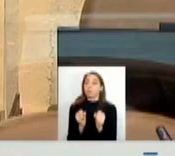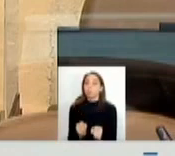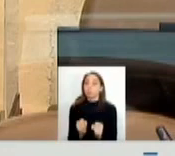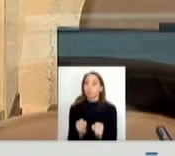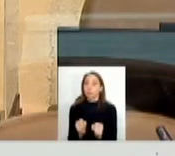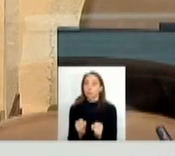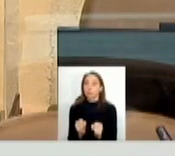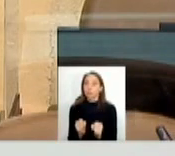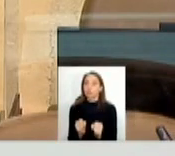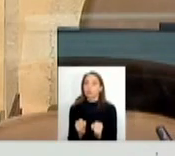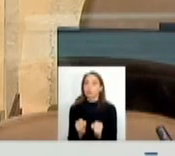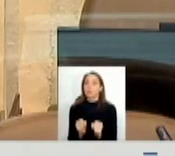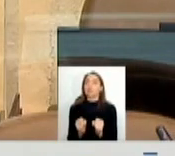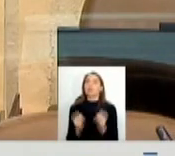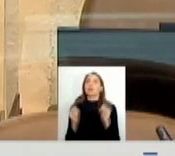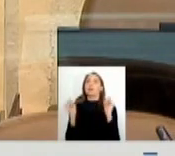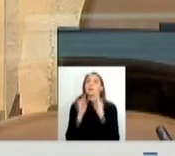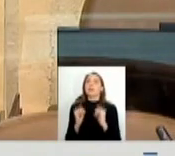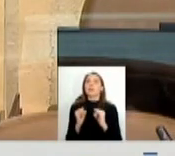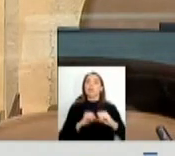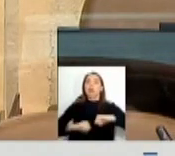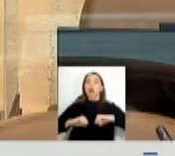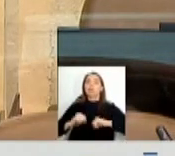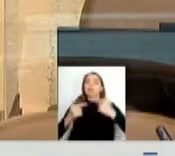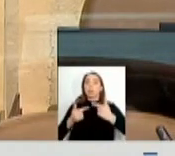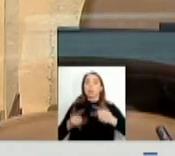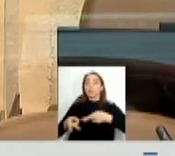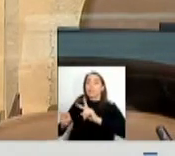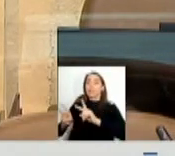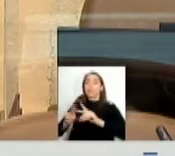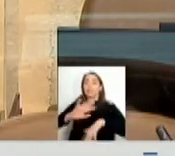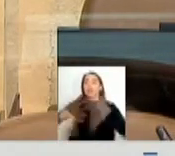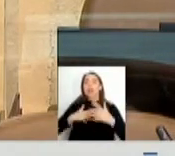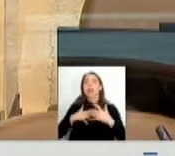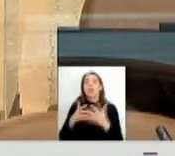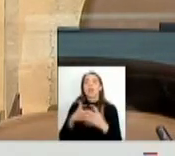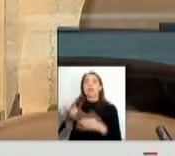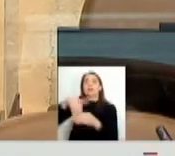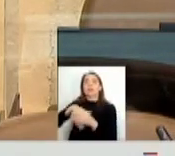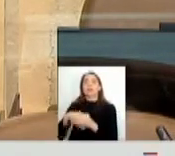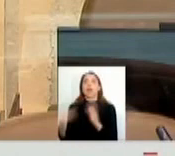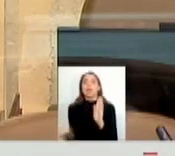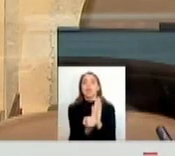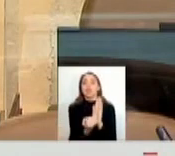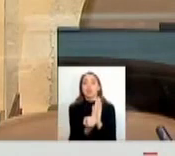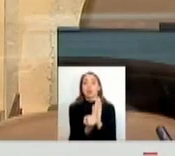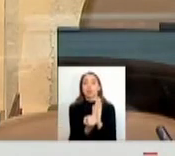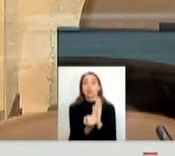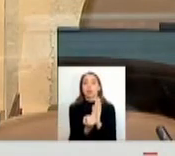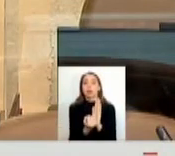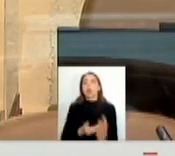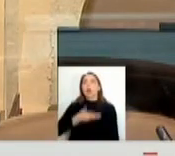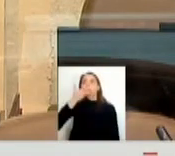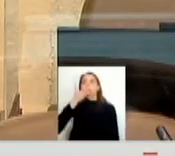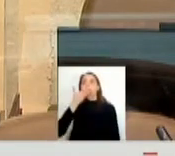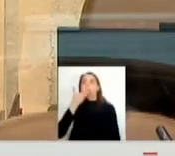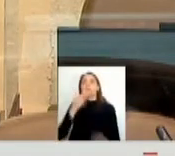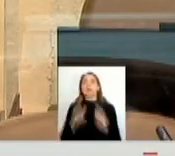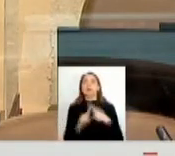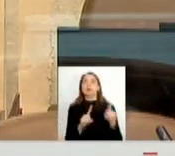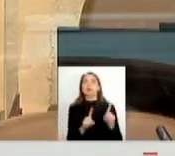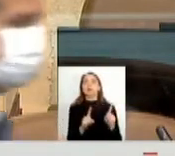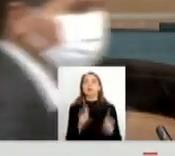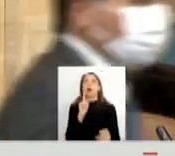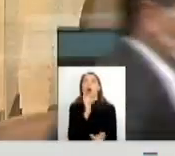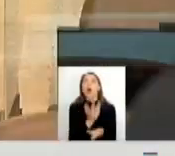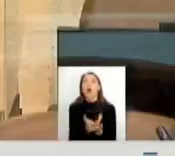como método de acción política la violencia, lo van a votar en contra. Pero hablan, por otro lado, de que tenemos que